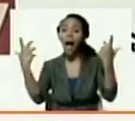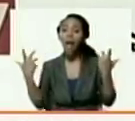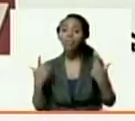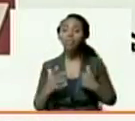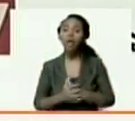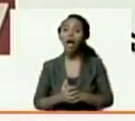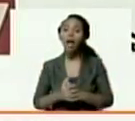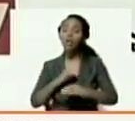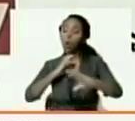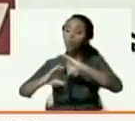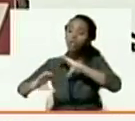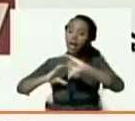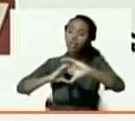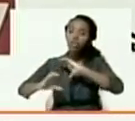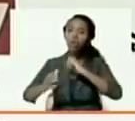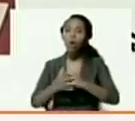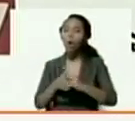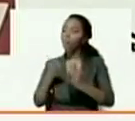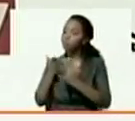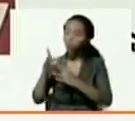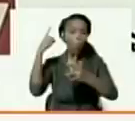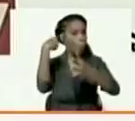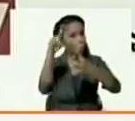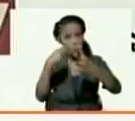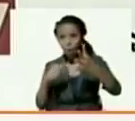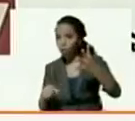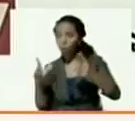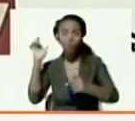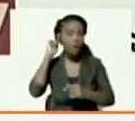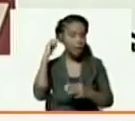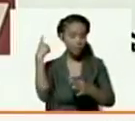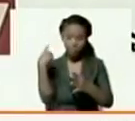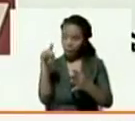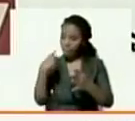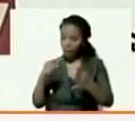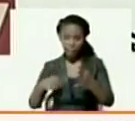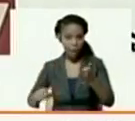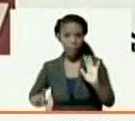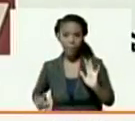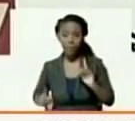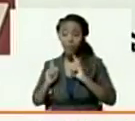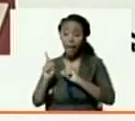y comunicación, entre otros, el de mujeres, etcétera.